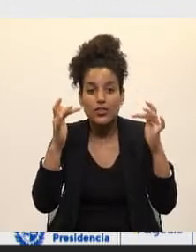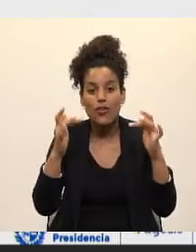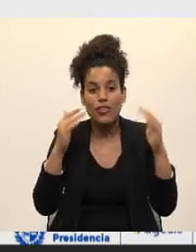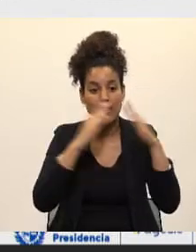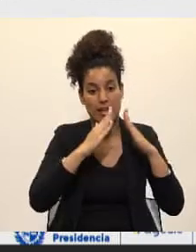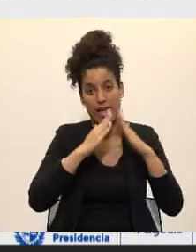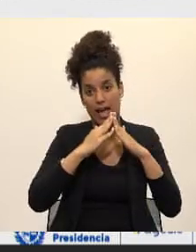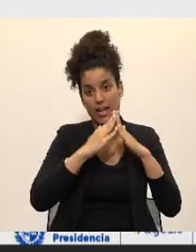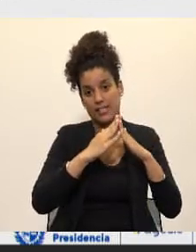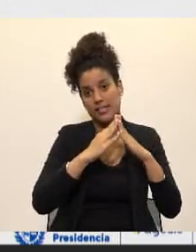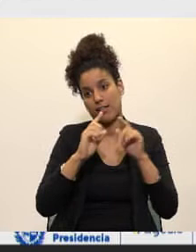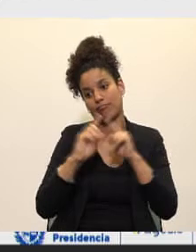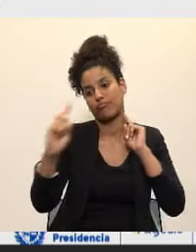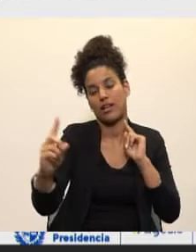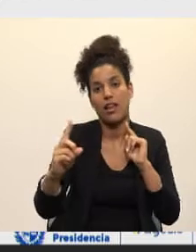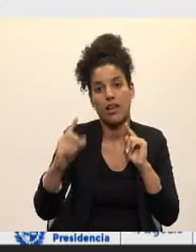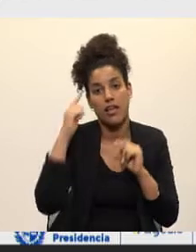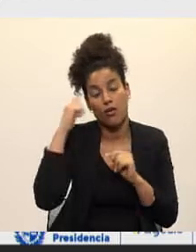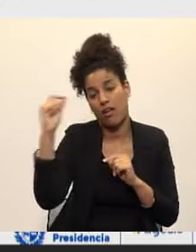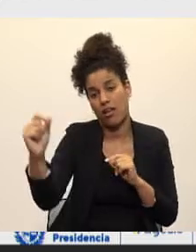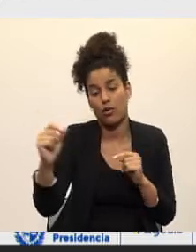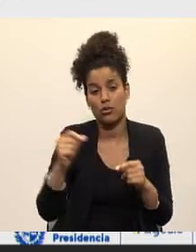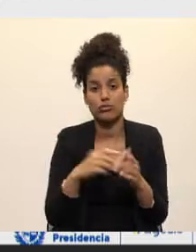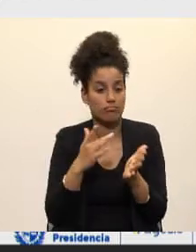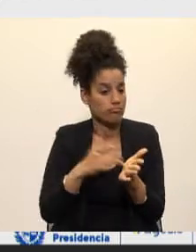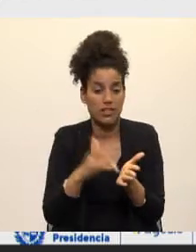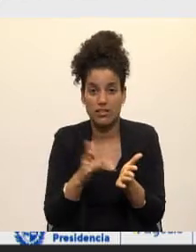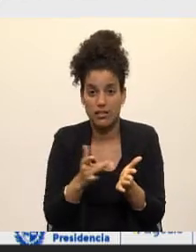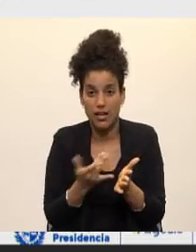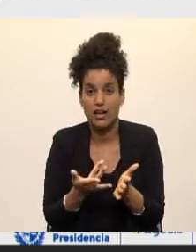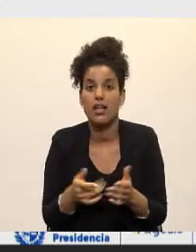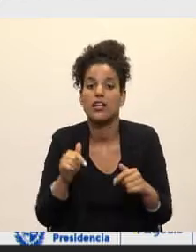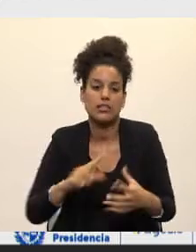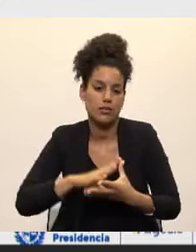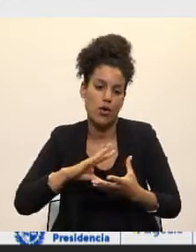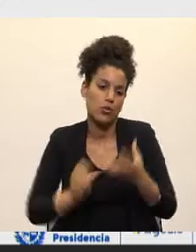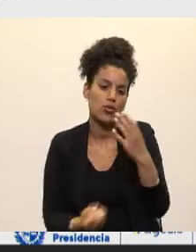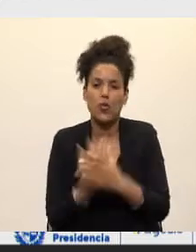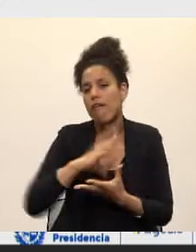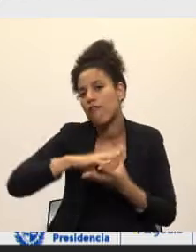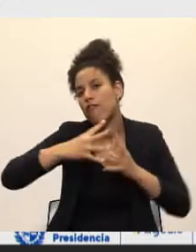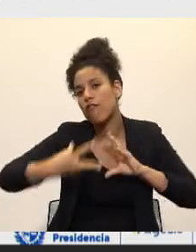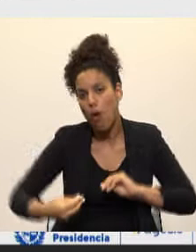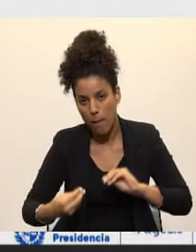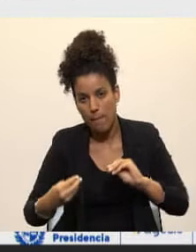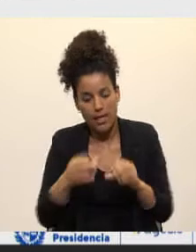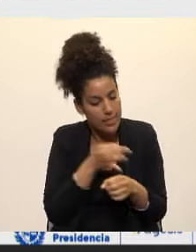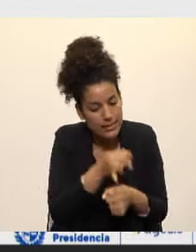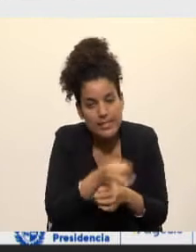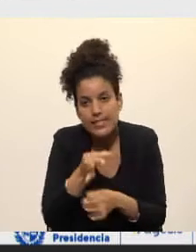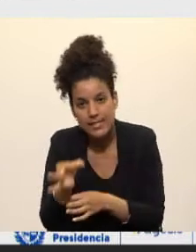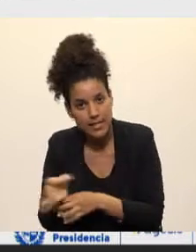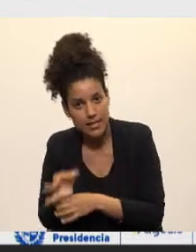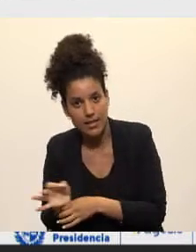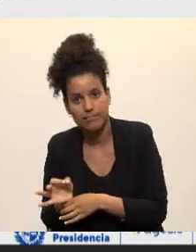ya vamos en transición hacia estos nuevos escenarios, estos nuevos modelos, que con prudencia voy a